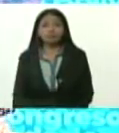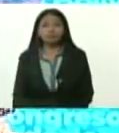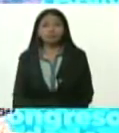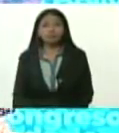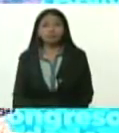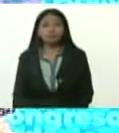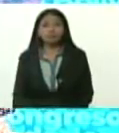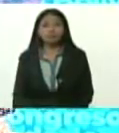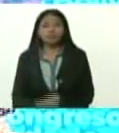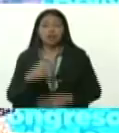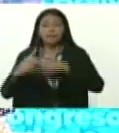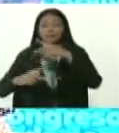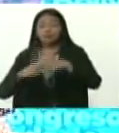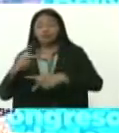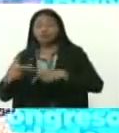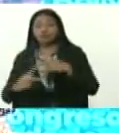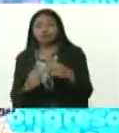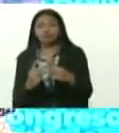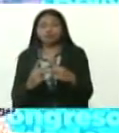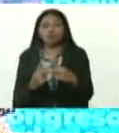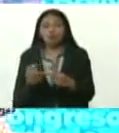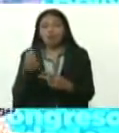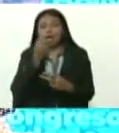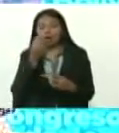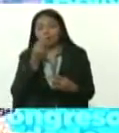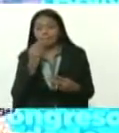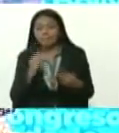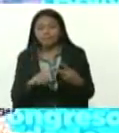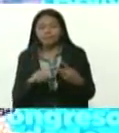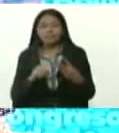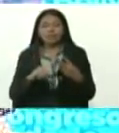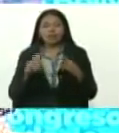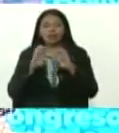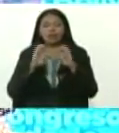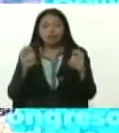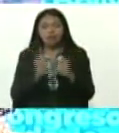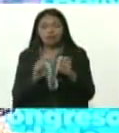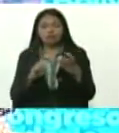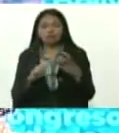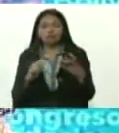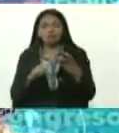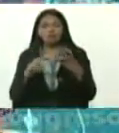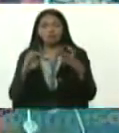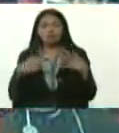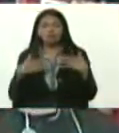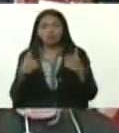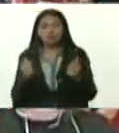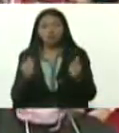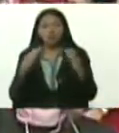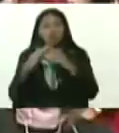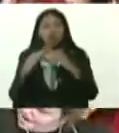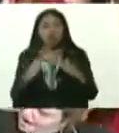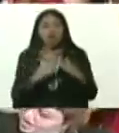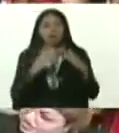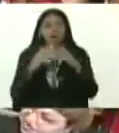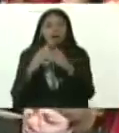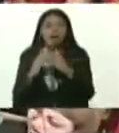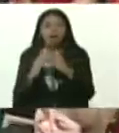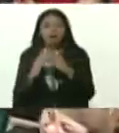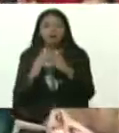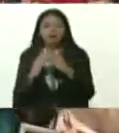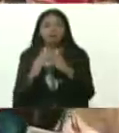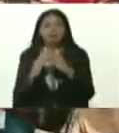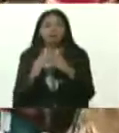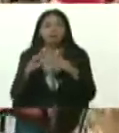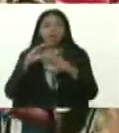La producción, el alimento, la educación, la salud, la vivienda,